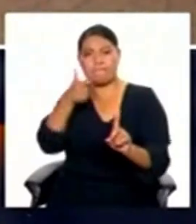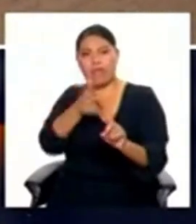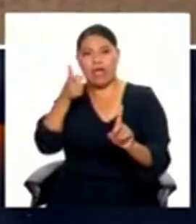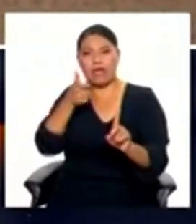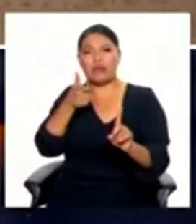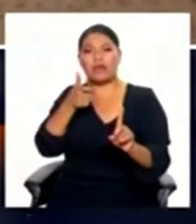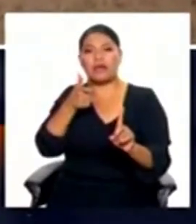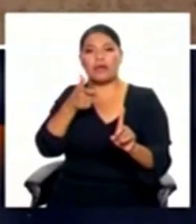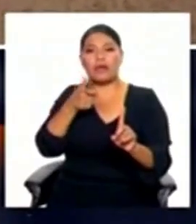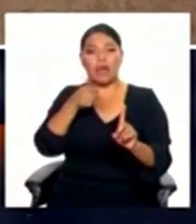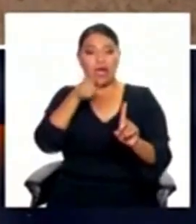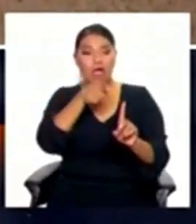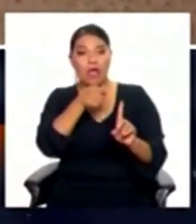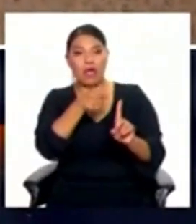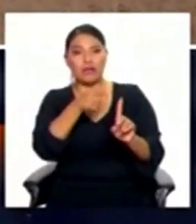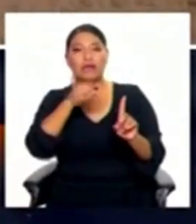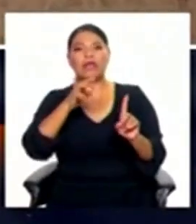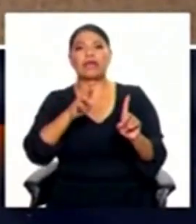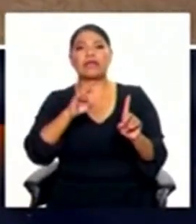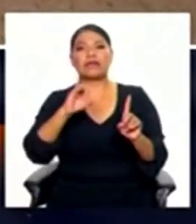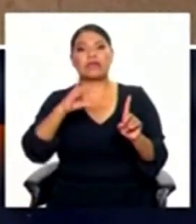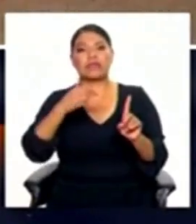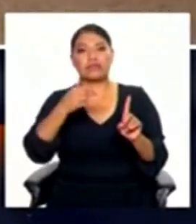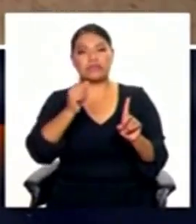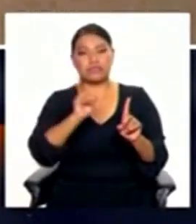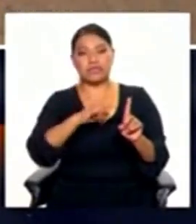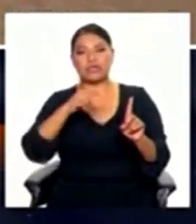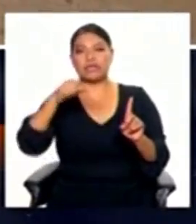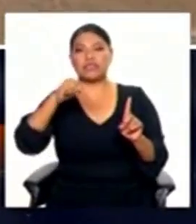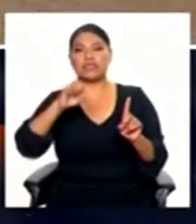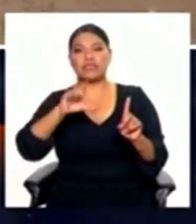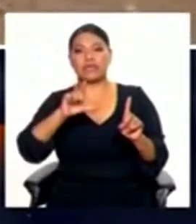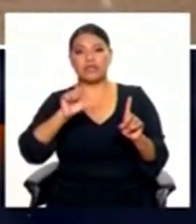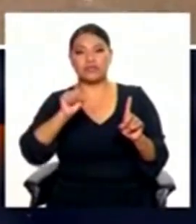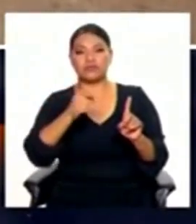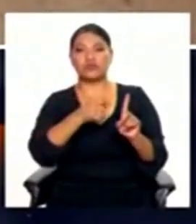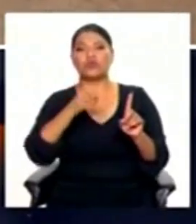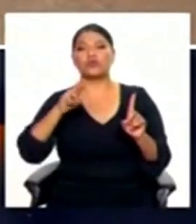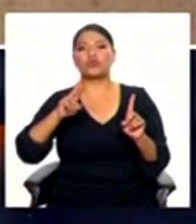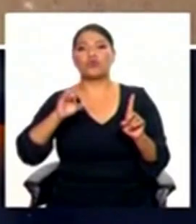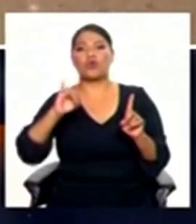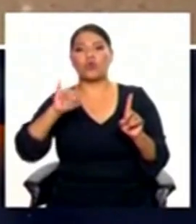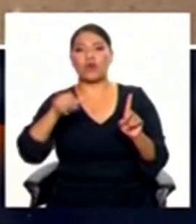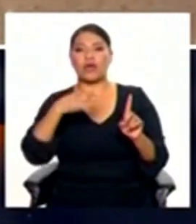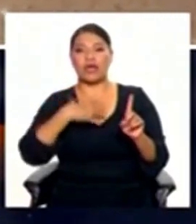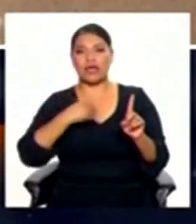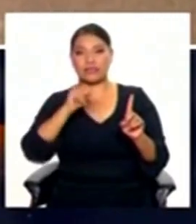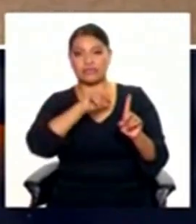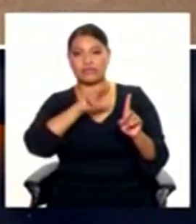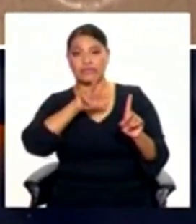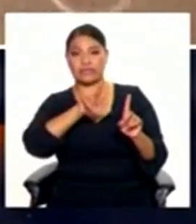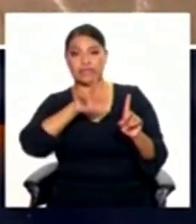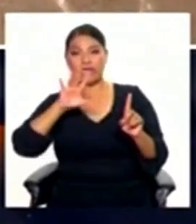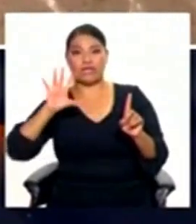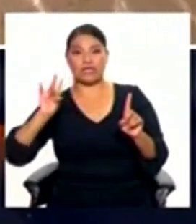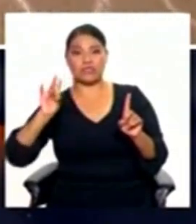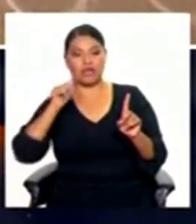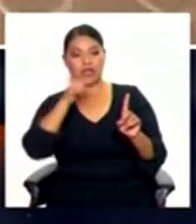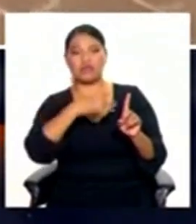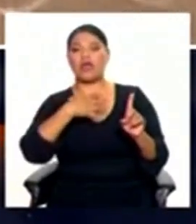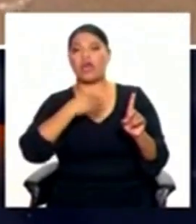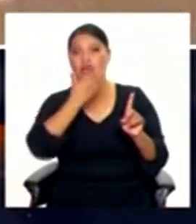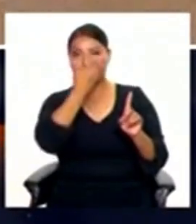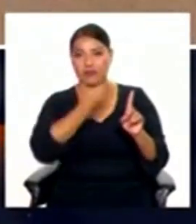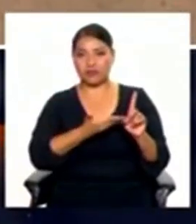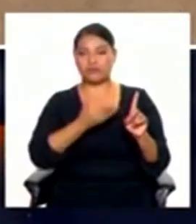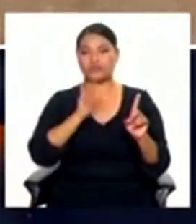contra Richard Nelson Rojas Morales, de 37 años.